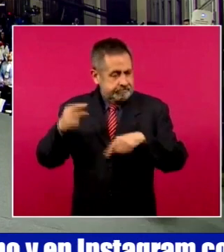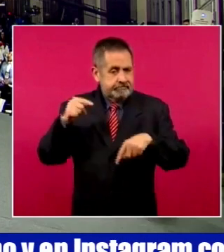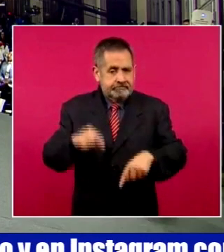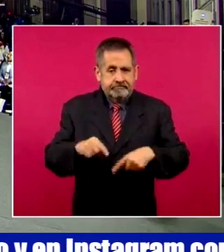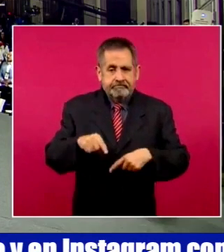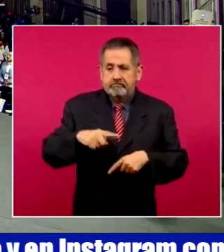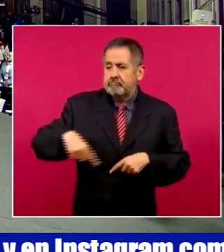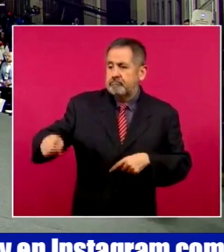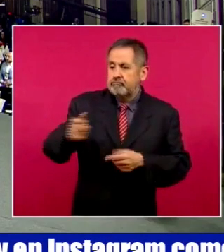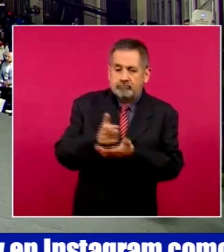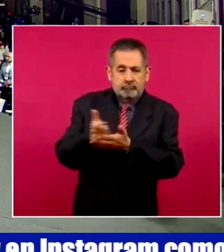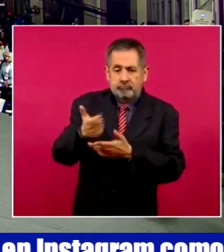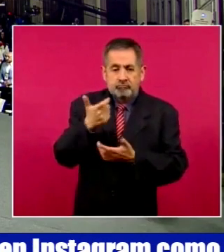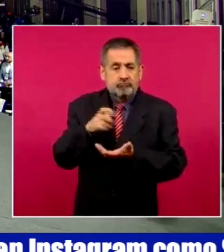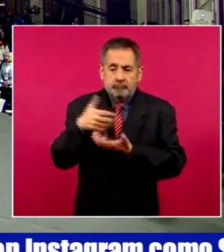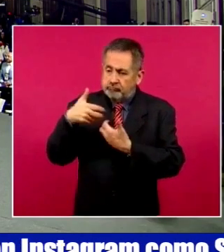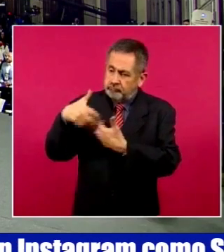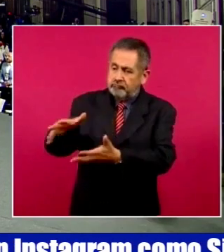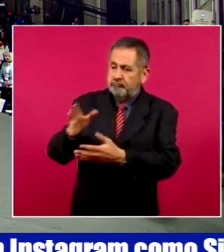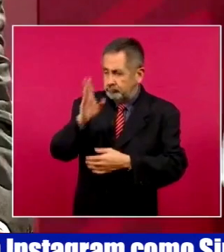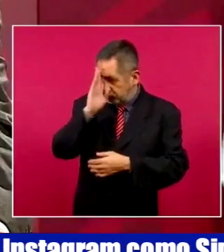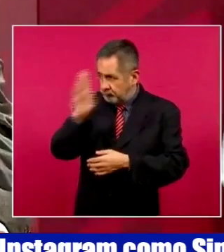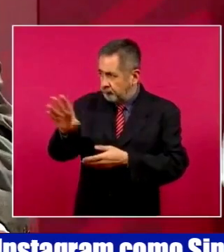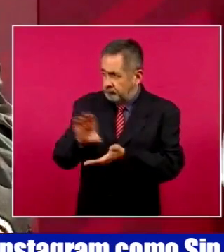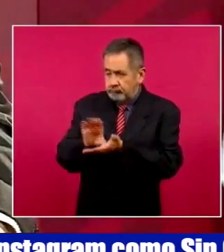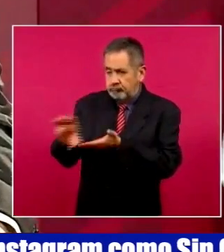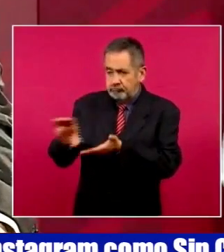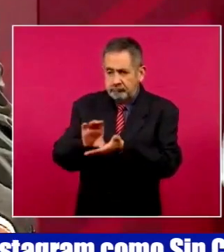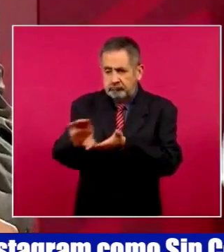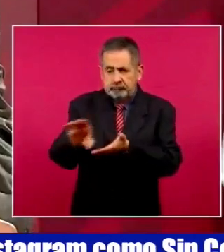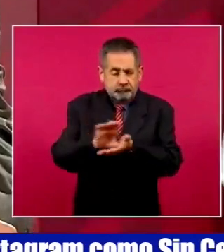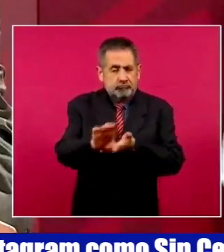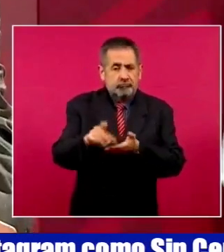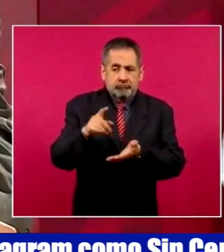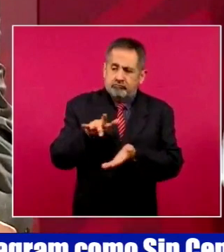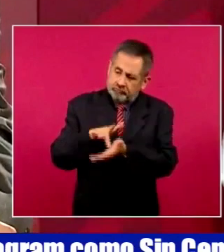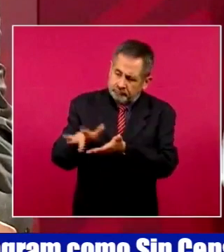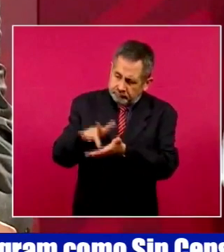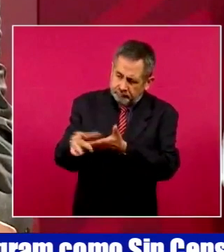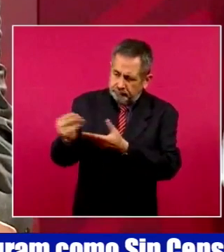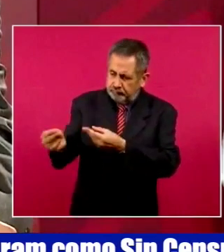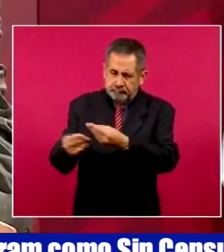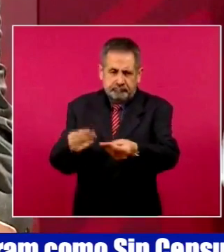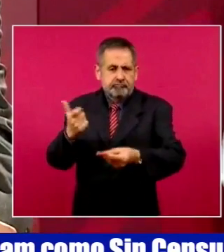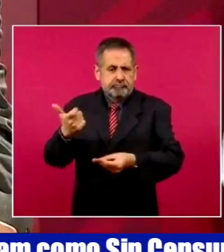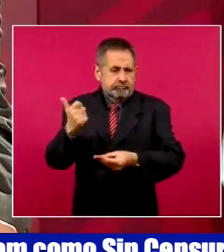que reciben de manera directa un apoyo.